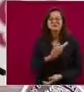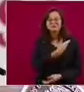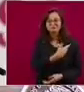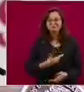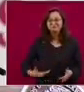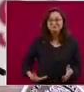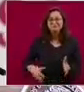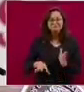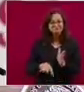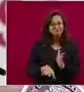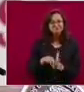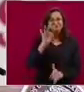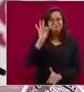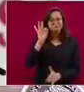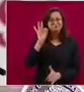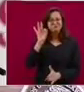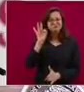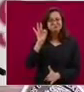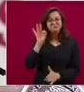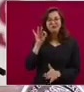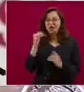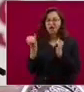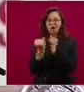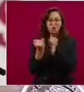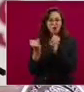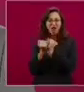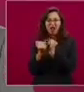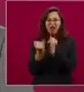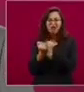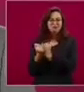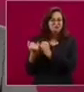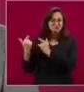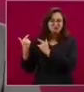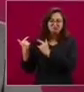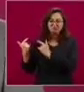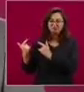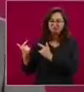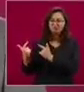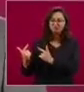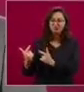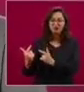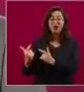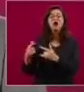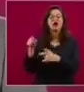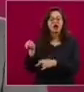de el mismo movimiento que fue